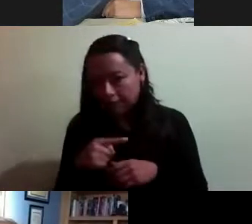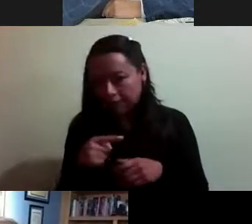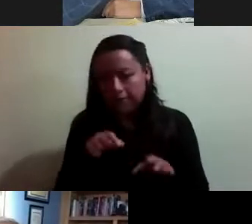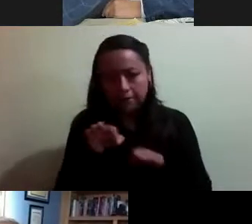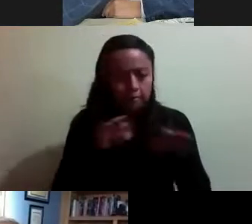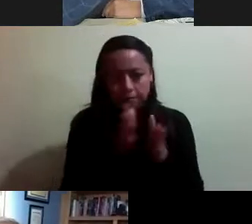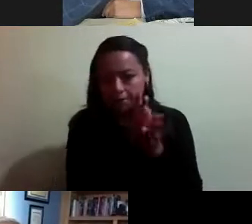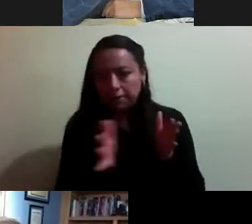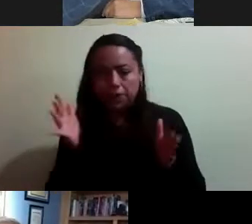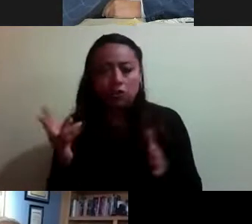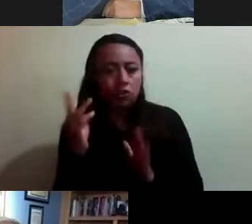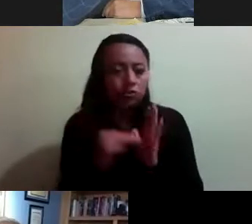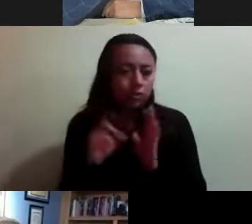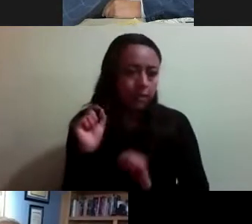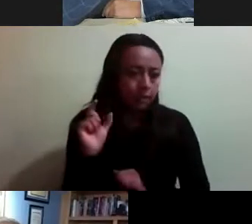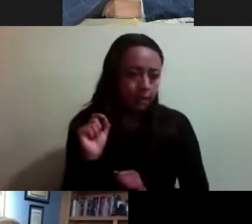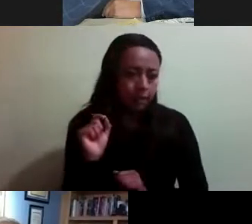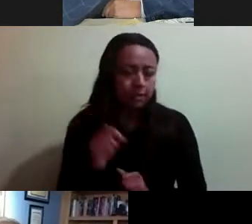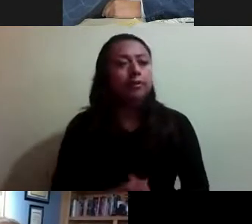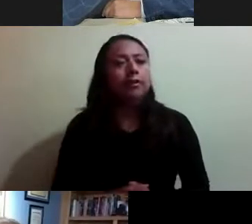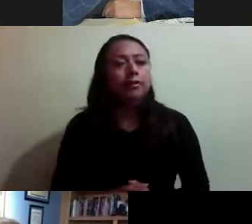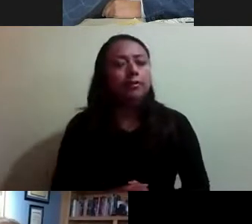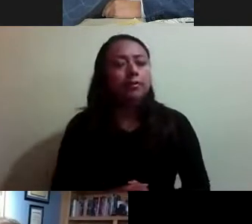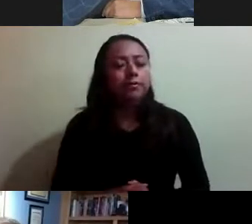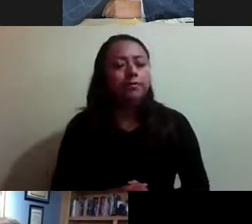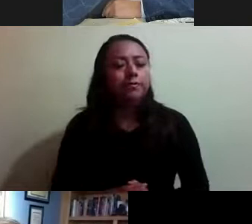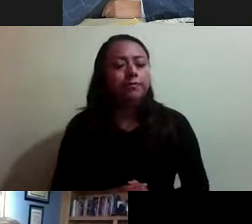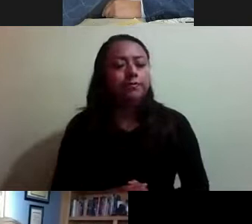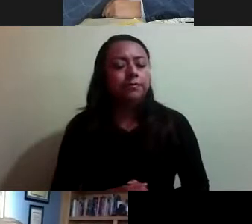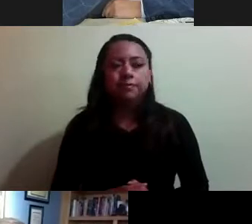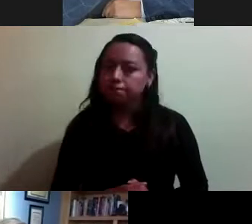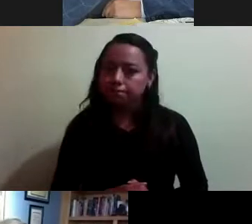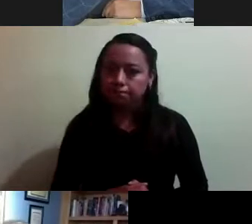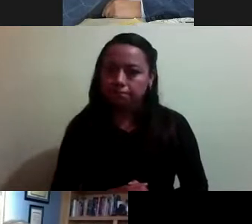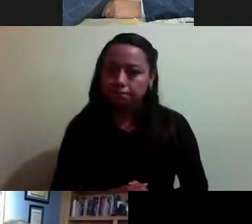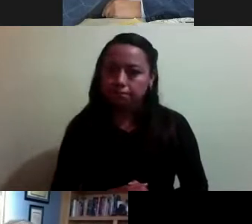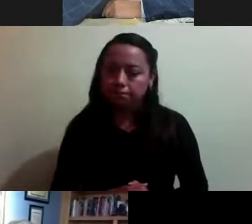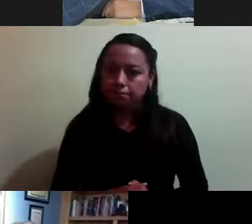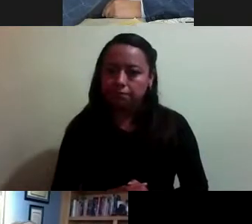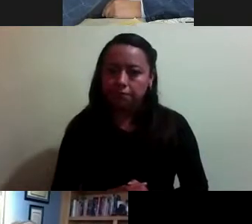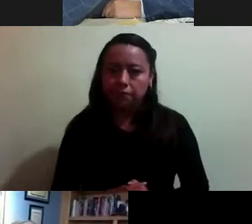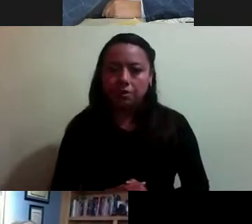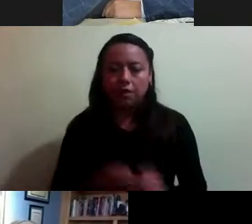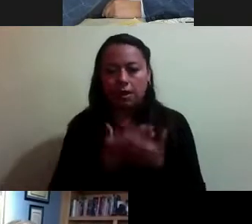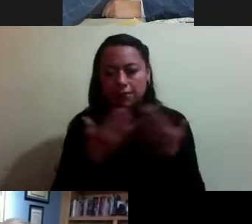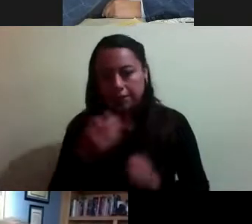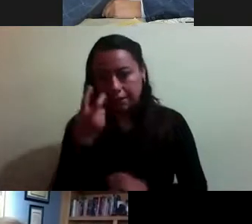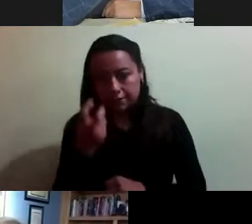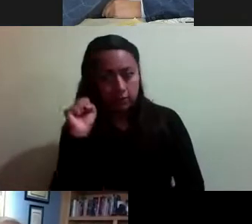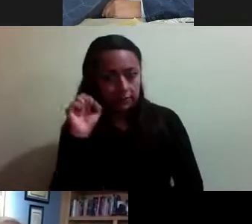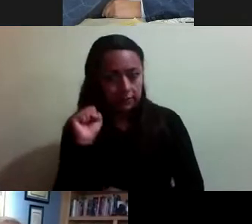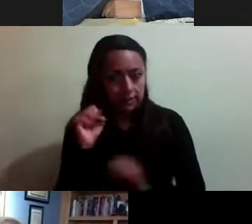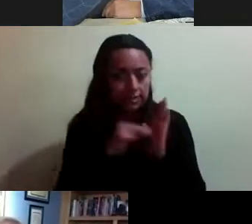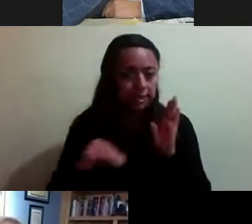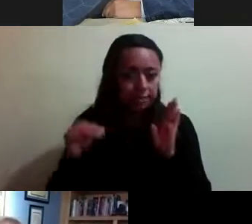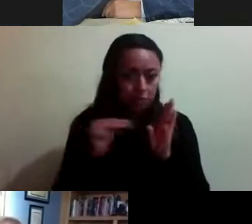todos los diputados han tocado que nos va a afectar en el presupuesto del 2021 estos 60 millones, y se